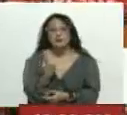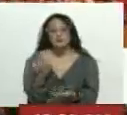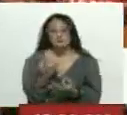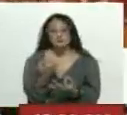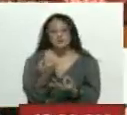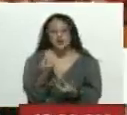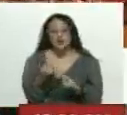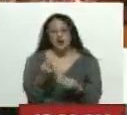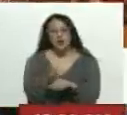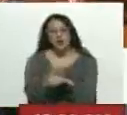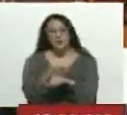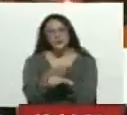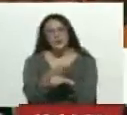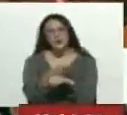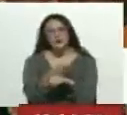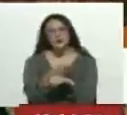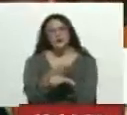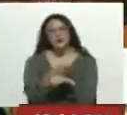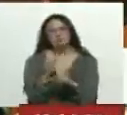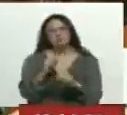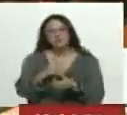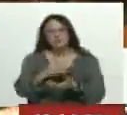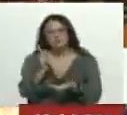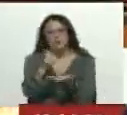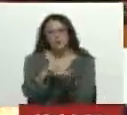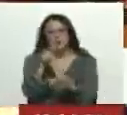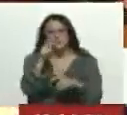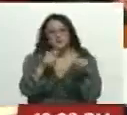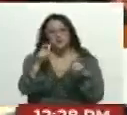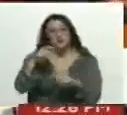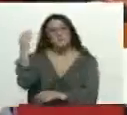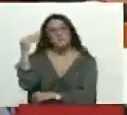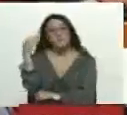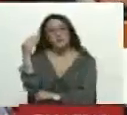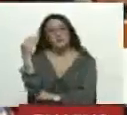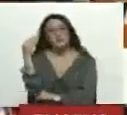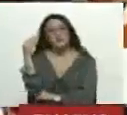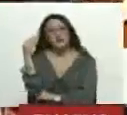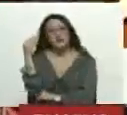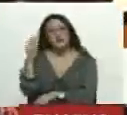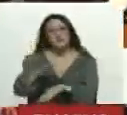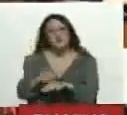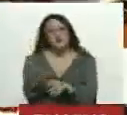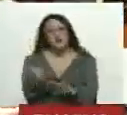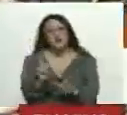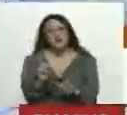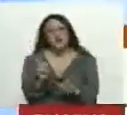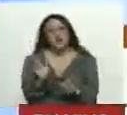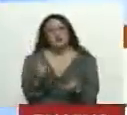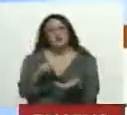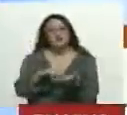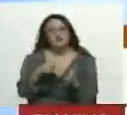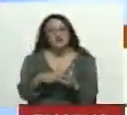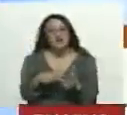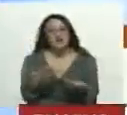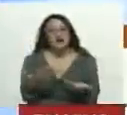a hacer gobierno en el territorio si ponemos a nuestra gente a pensar en eso porque si no Simplemente va a ser